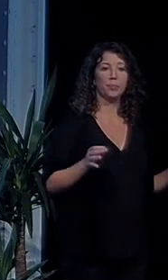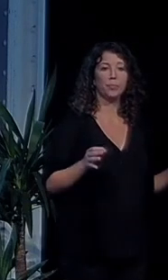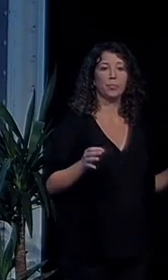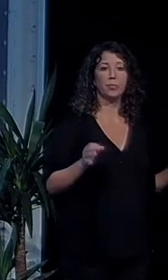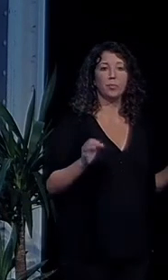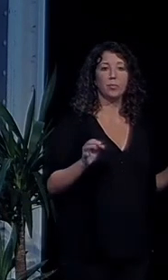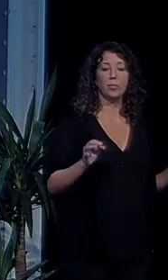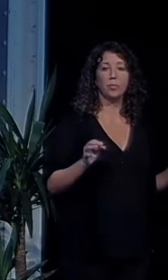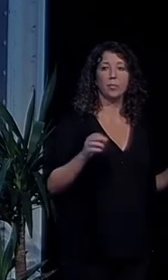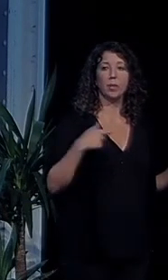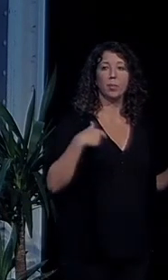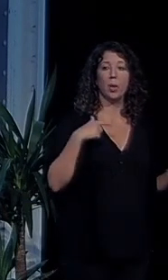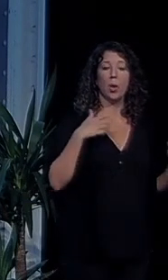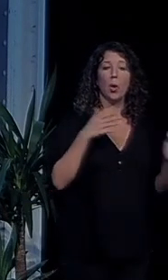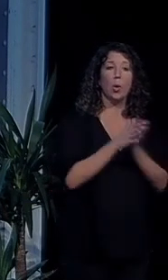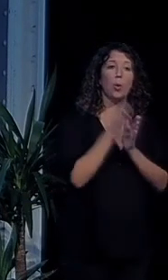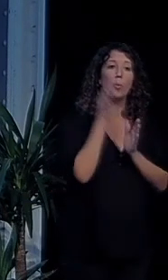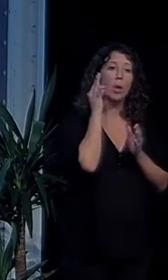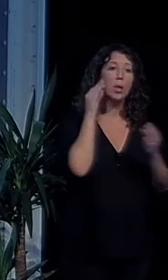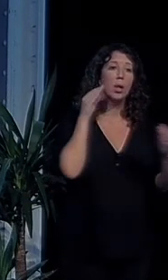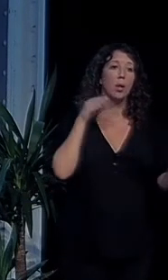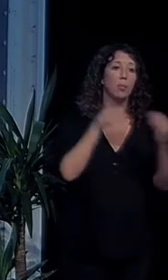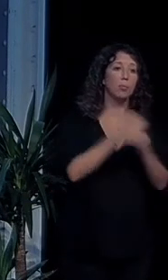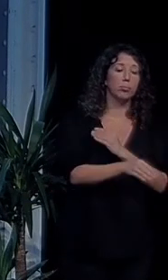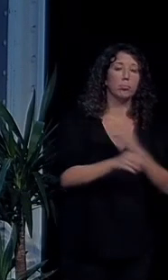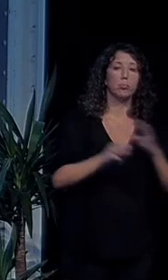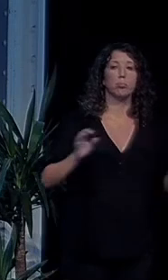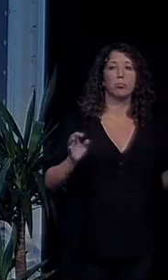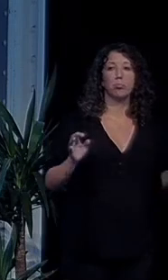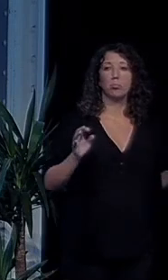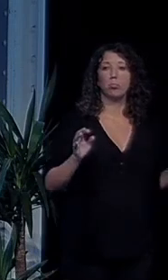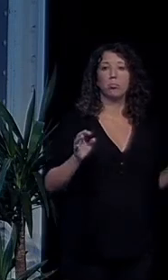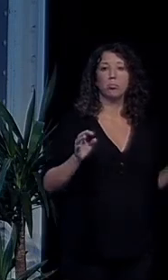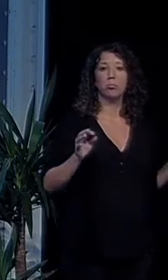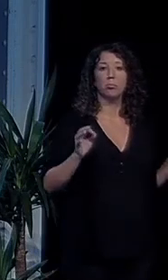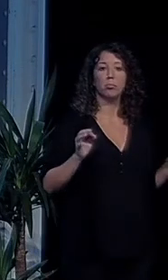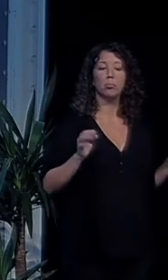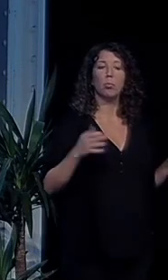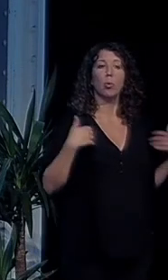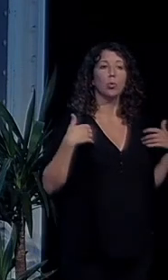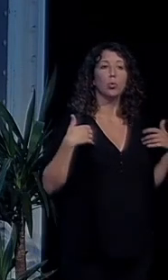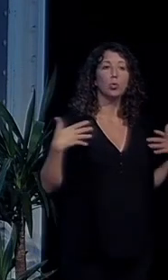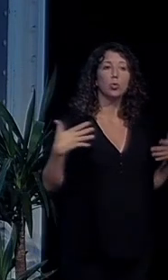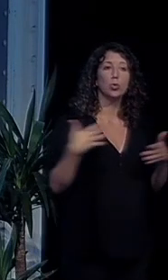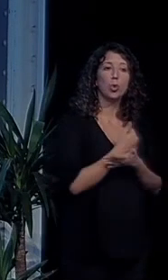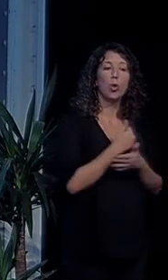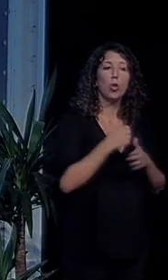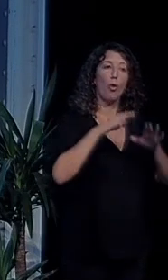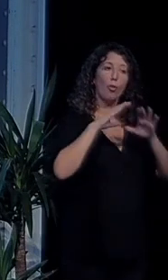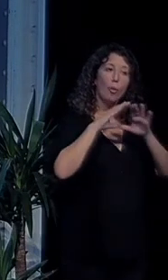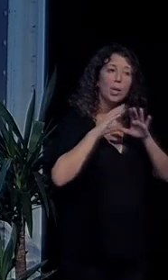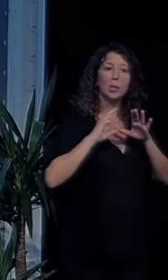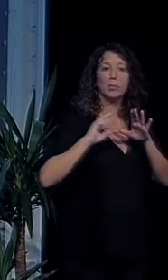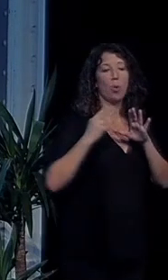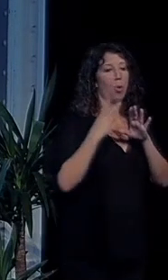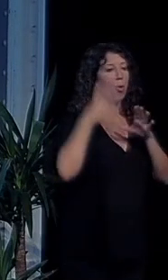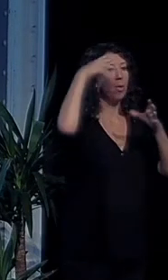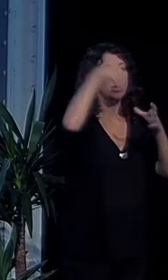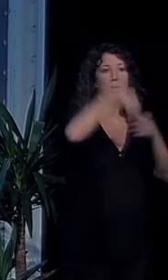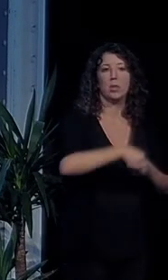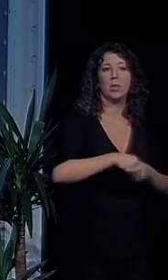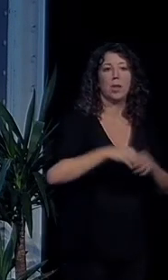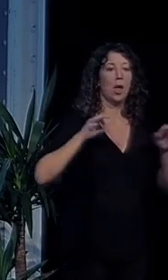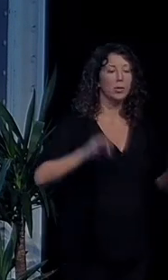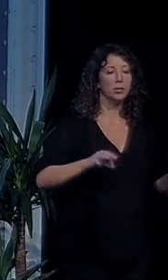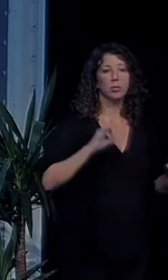decirte que discrepo contigo, compañera, y que todo feminismo que no sea trans no es mi feminismo. O sea,